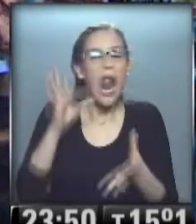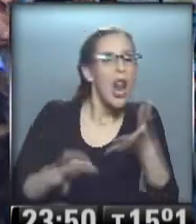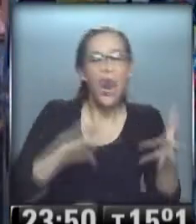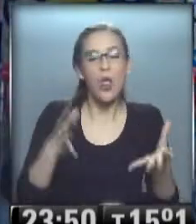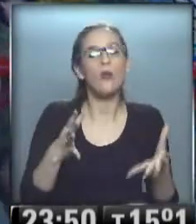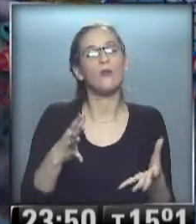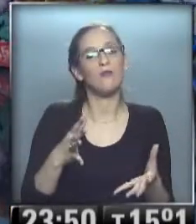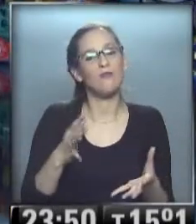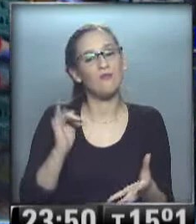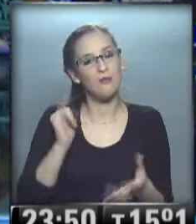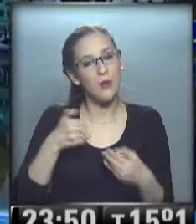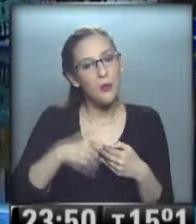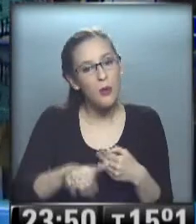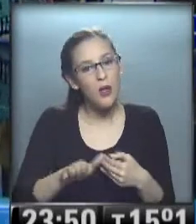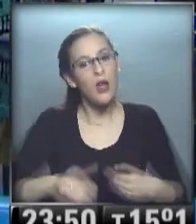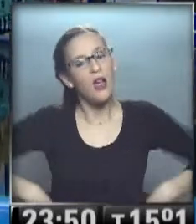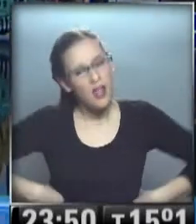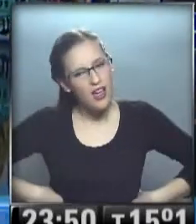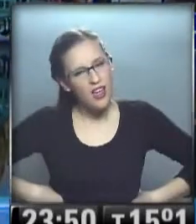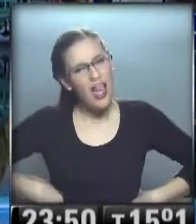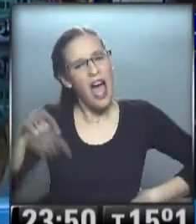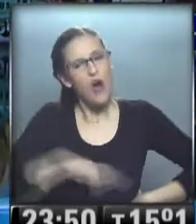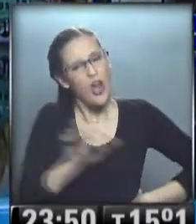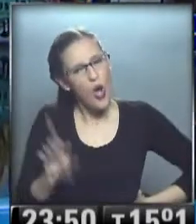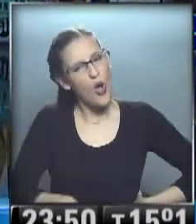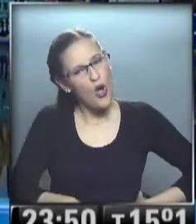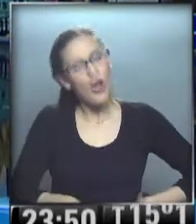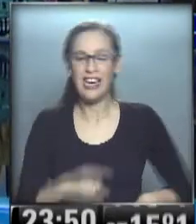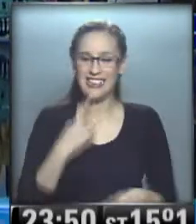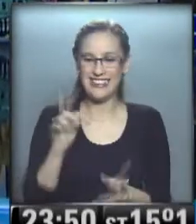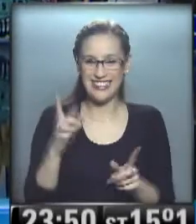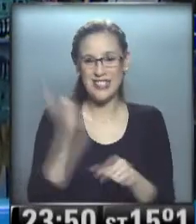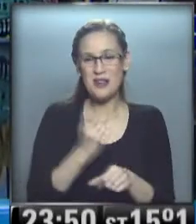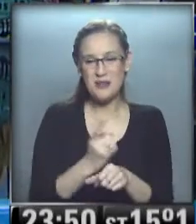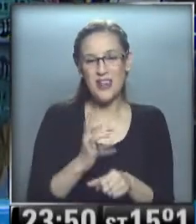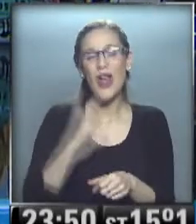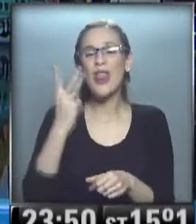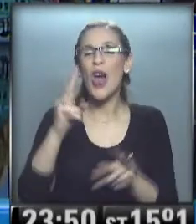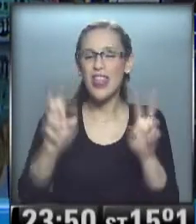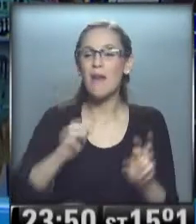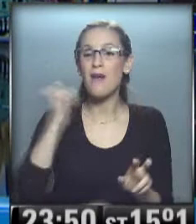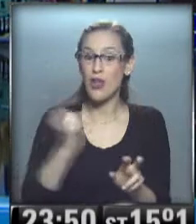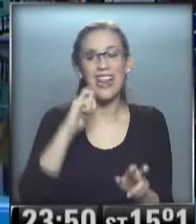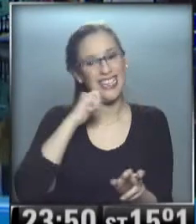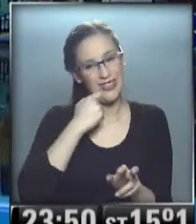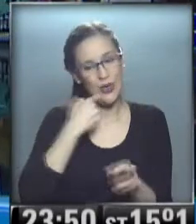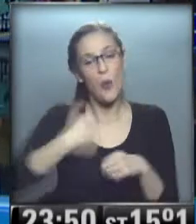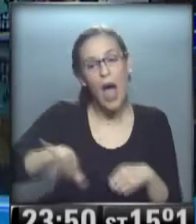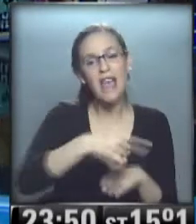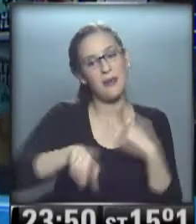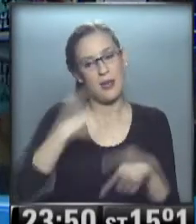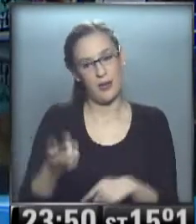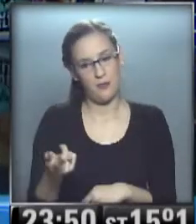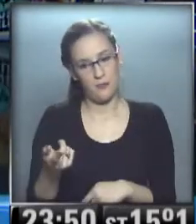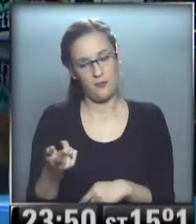deuda todavía. ¿Y lo vas a deber? Sí, no, no. Quiero ver eso. Primero te voy a hablar de dos cosas muy lindas que van a pasar la semana que viene.